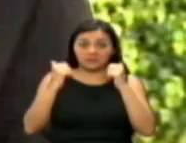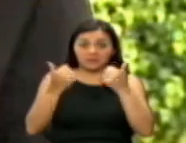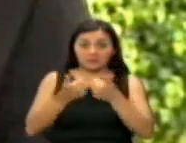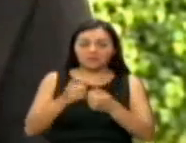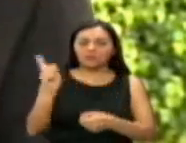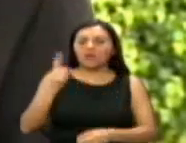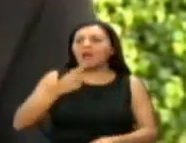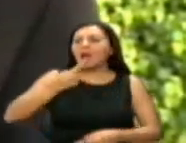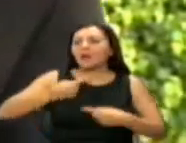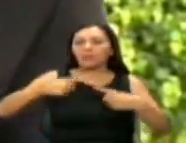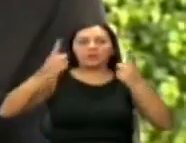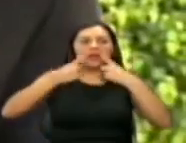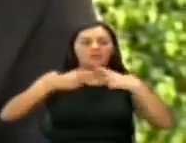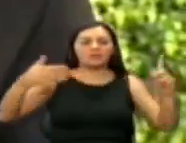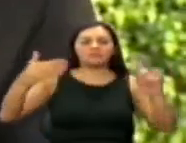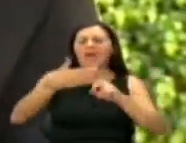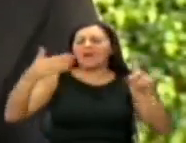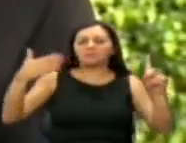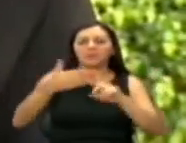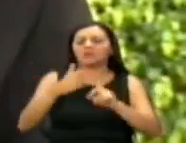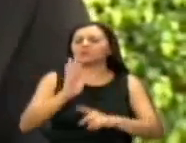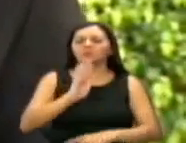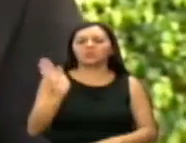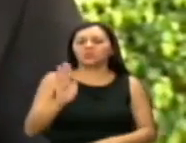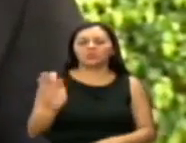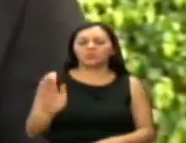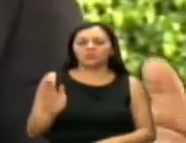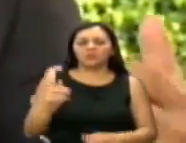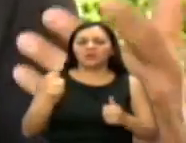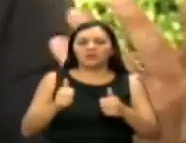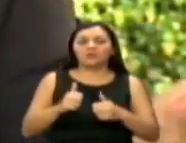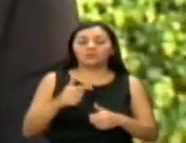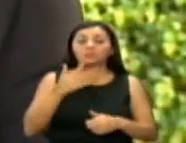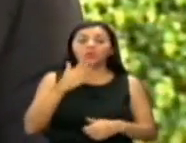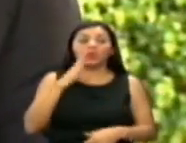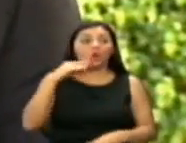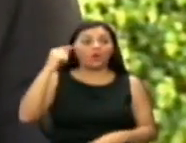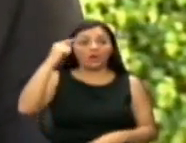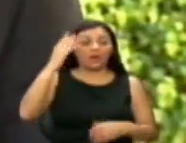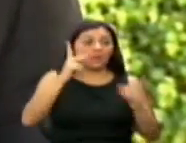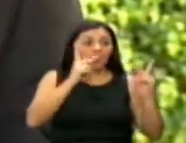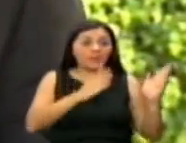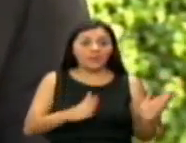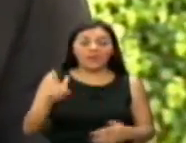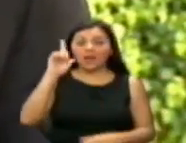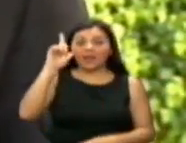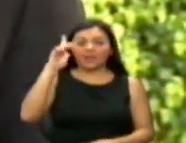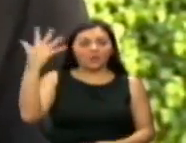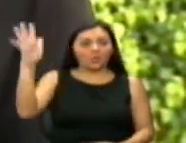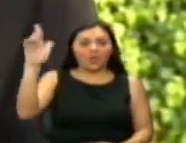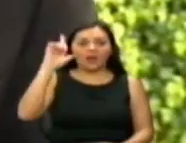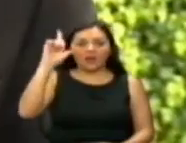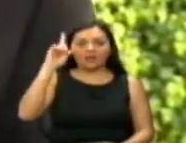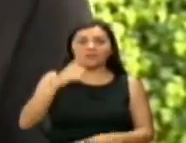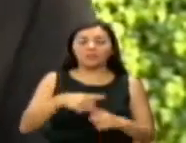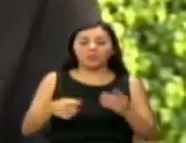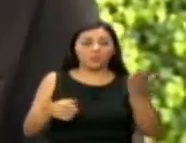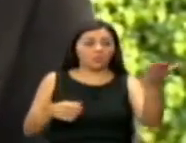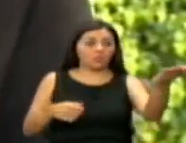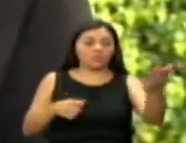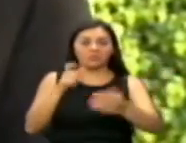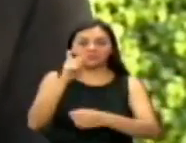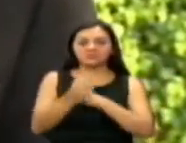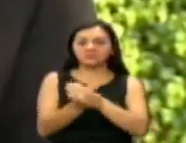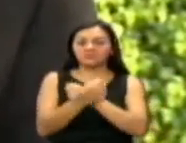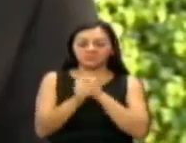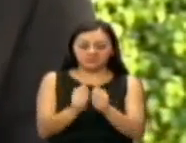pues la prensa, cierta prensa, ¿no? Ya destruir esos candidatos. Dicen, Correa no preparó líderes, lo que más ha hecho es preparar líderes. Aquí tenemos uno que no me está parando bola,